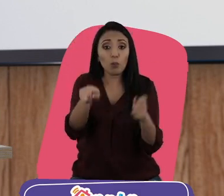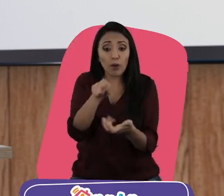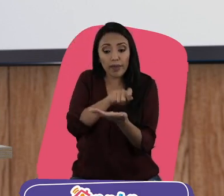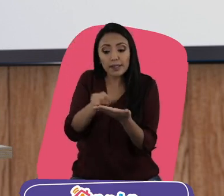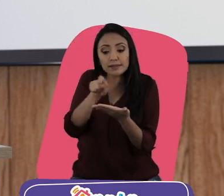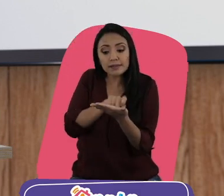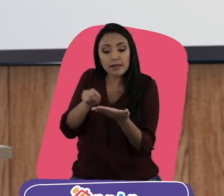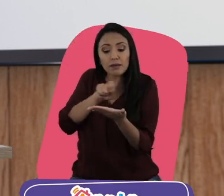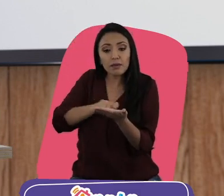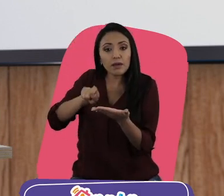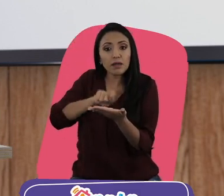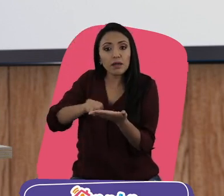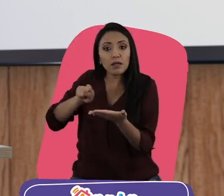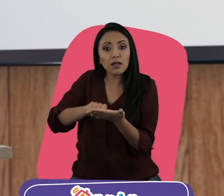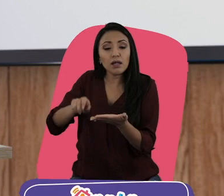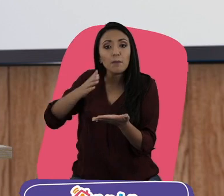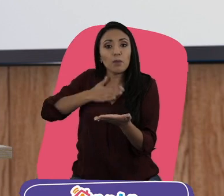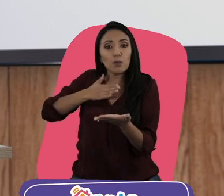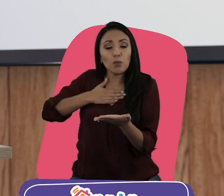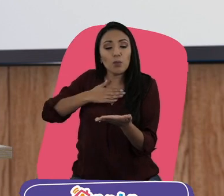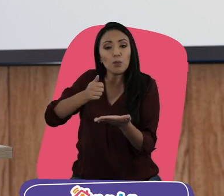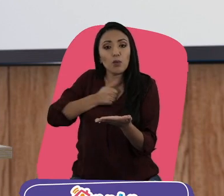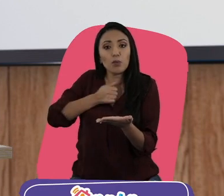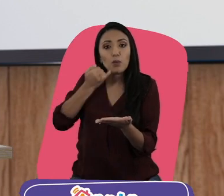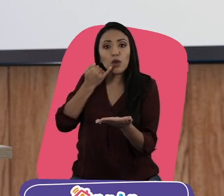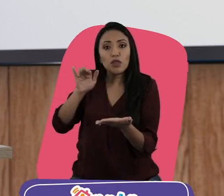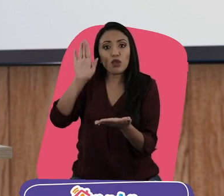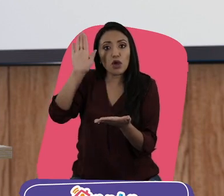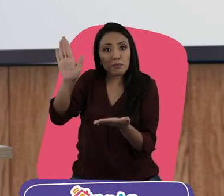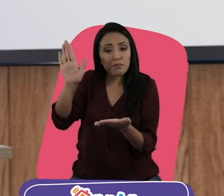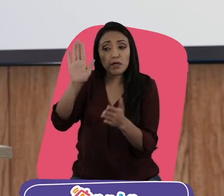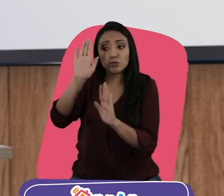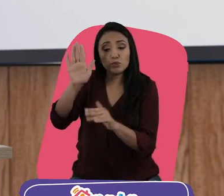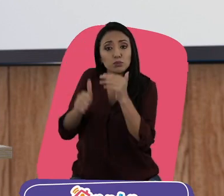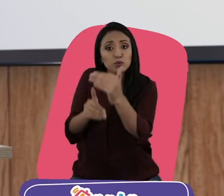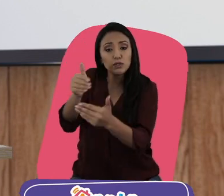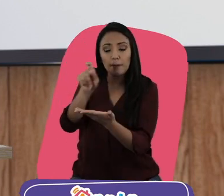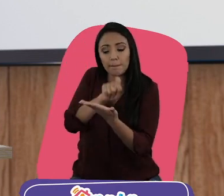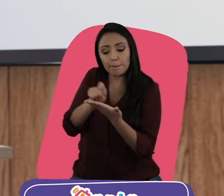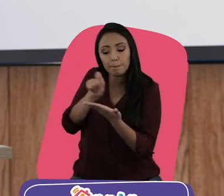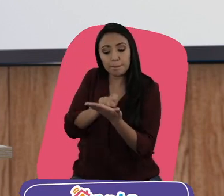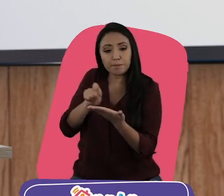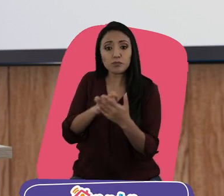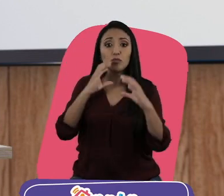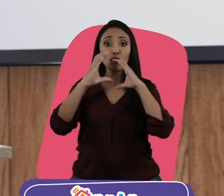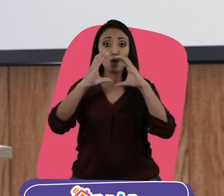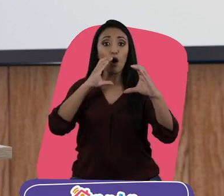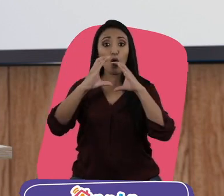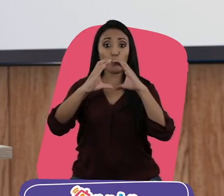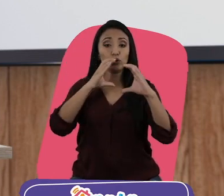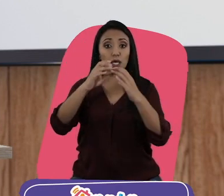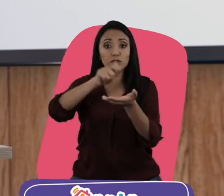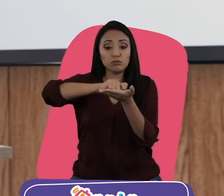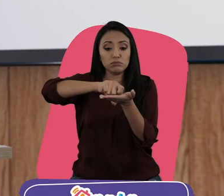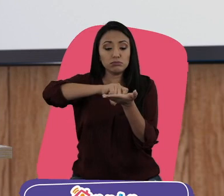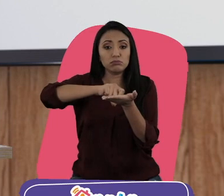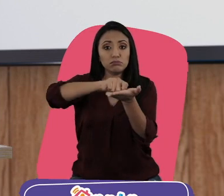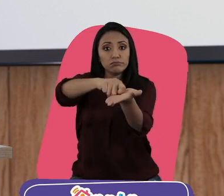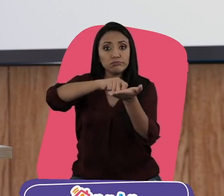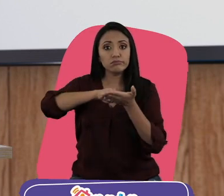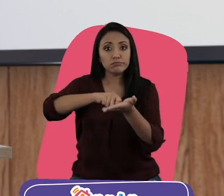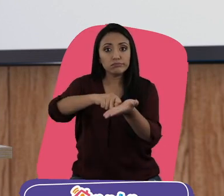relatar todo lo que vivimos, todos nuestros procesos. Las personas nos comunicamos a través de la escritura, de la